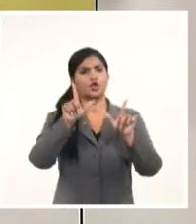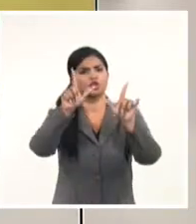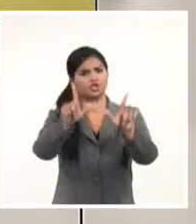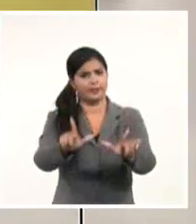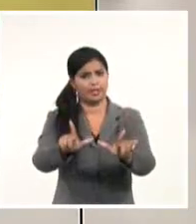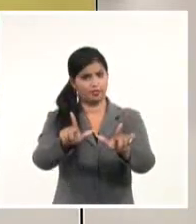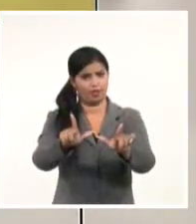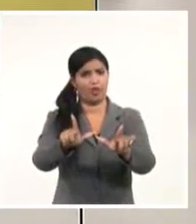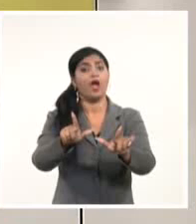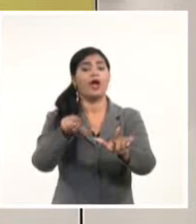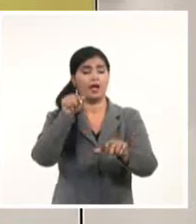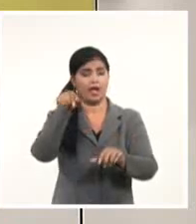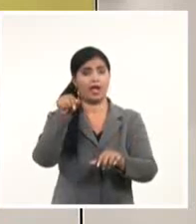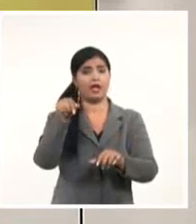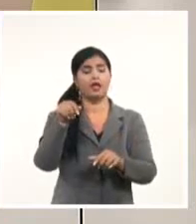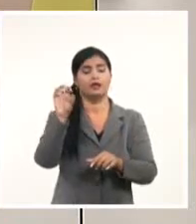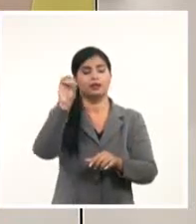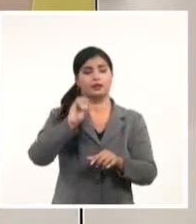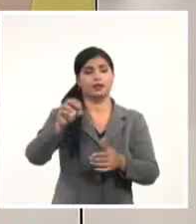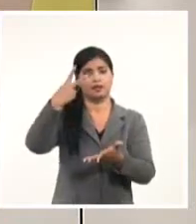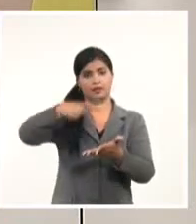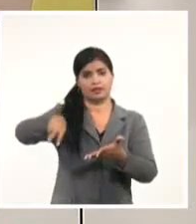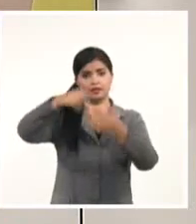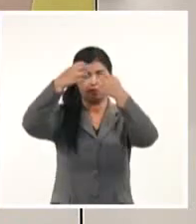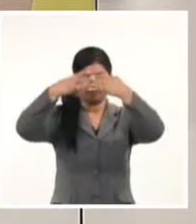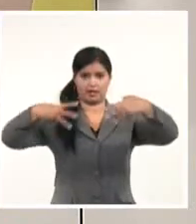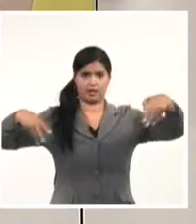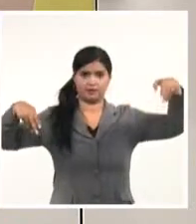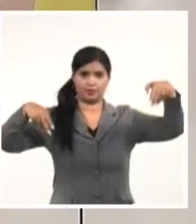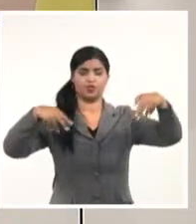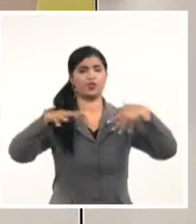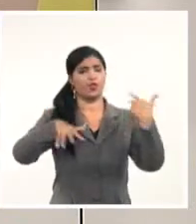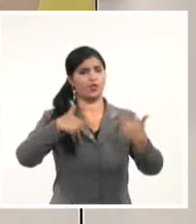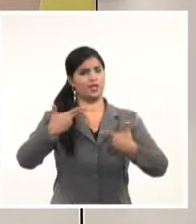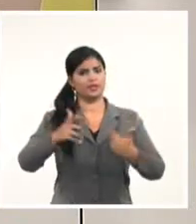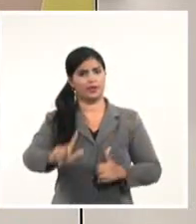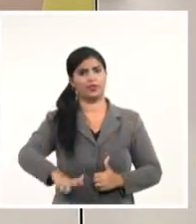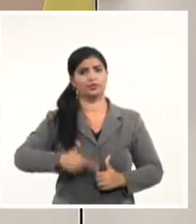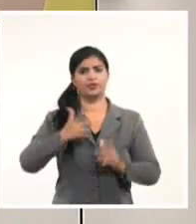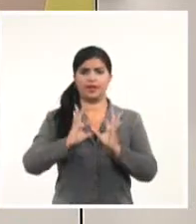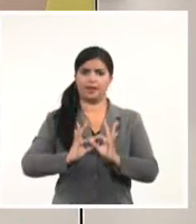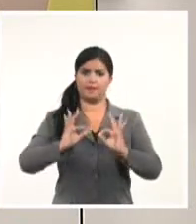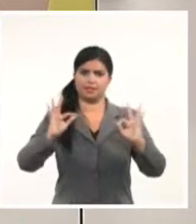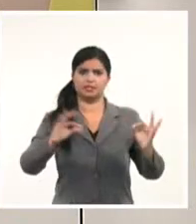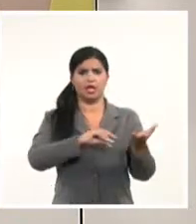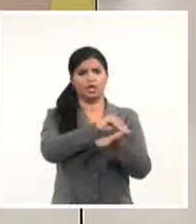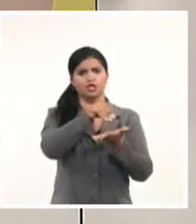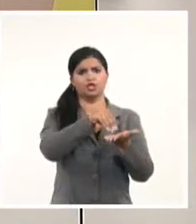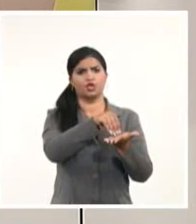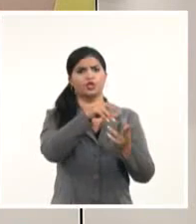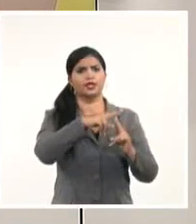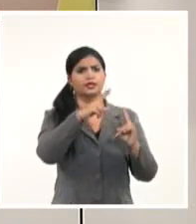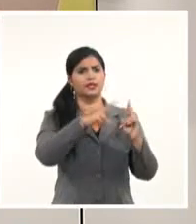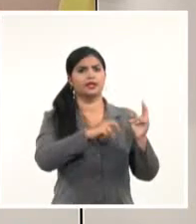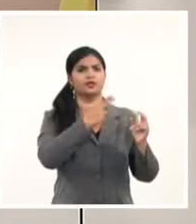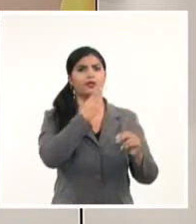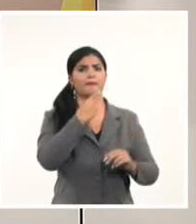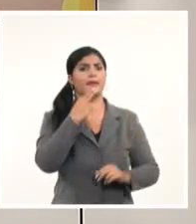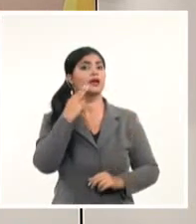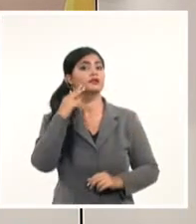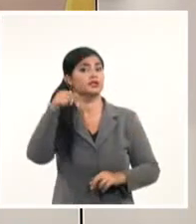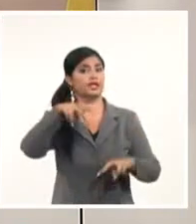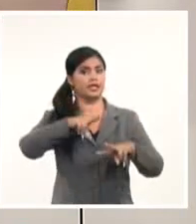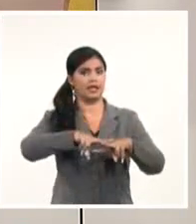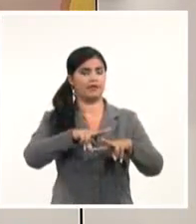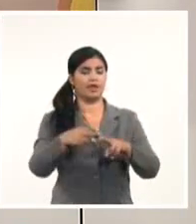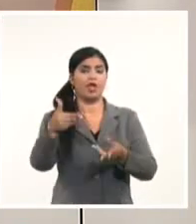años de la organización estudiantil, la compañía ofreció una gala especial en el Teatro Martí de La Habana. Estuvieron presentes el miembro del Buró Político y